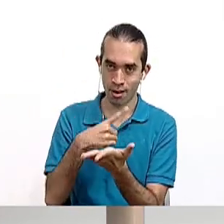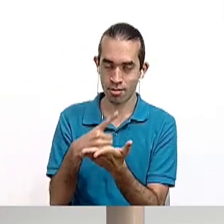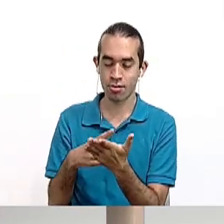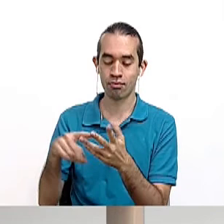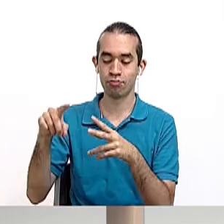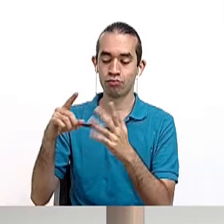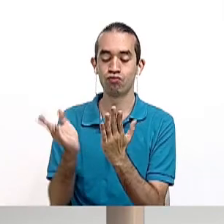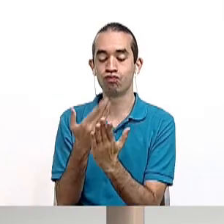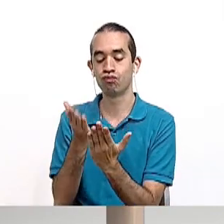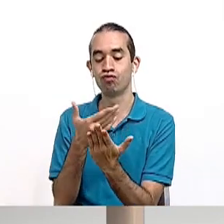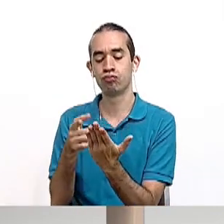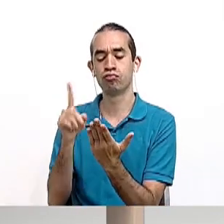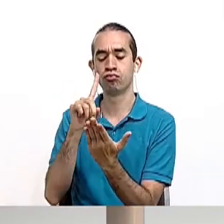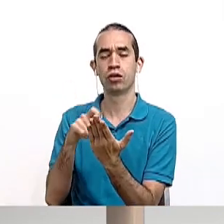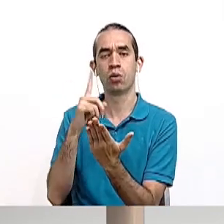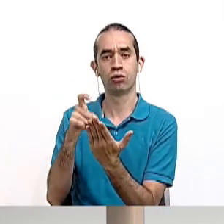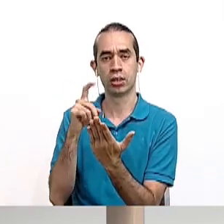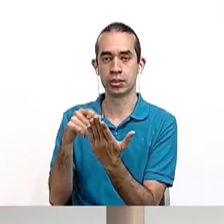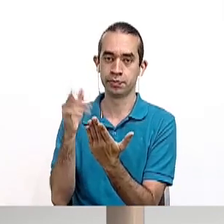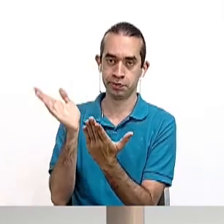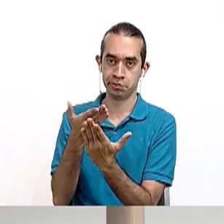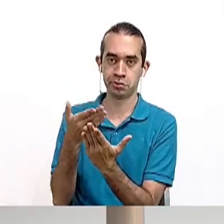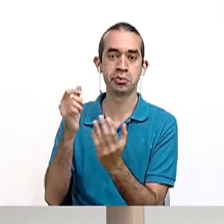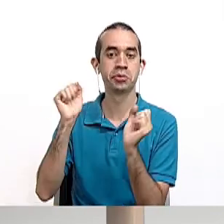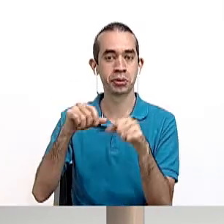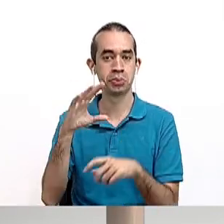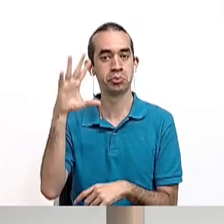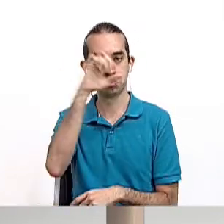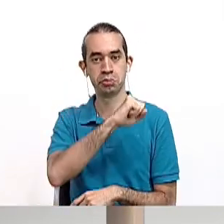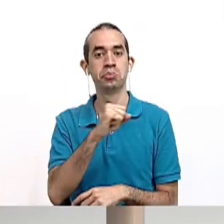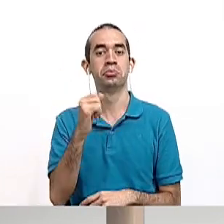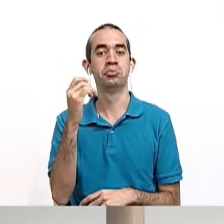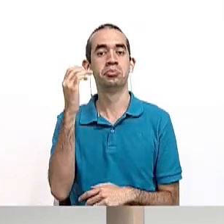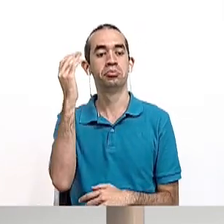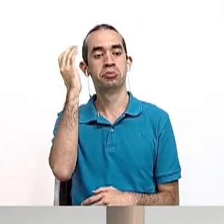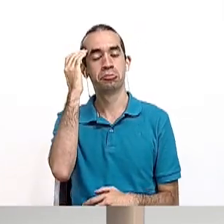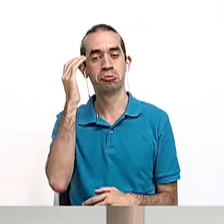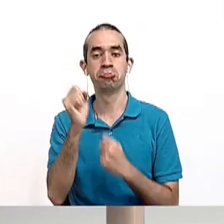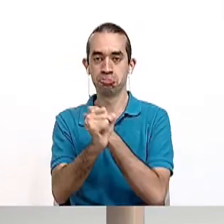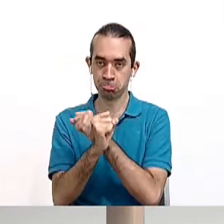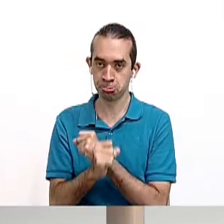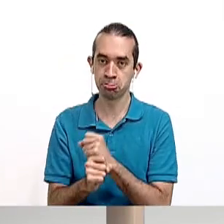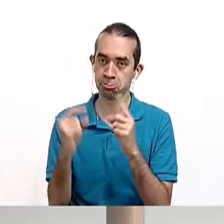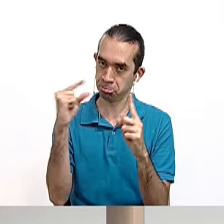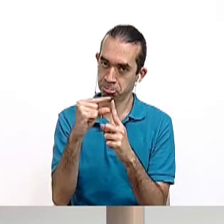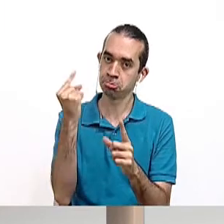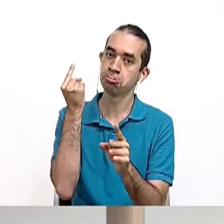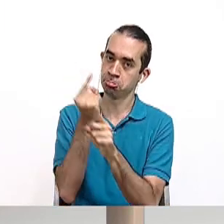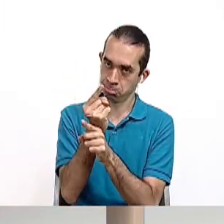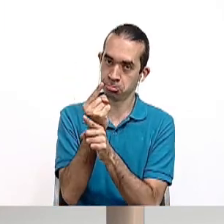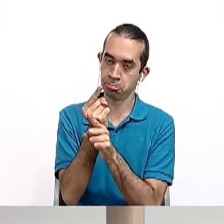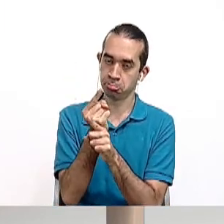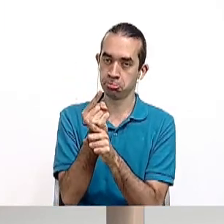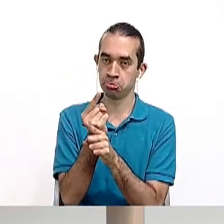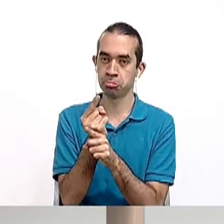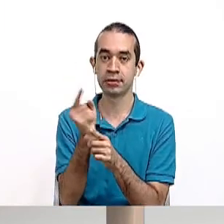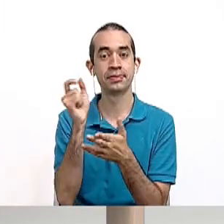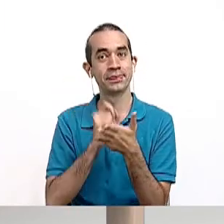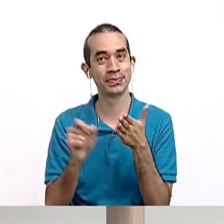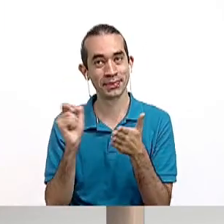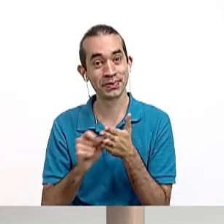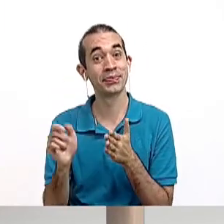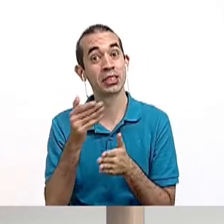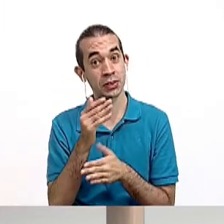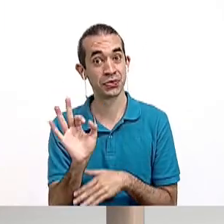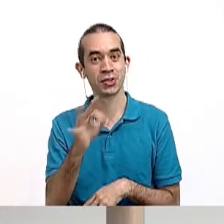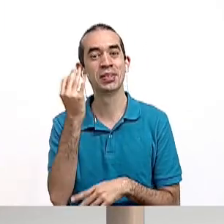consultas. Sí, de esta manera podrán verificar si están utilizando el término apropiado, lo están escribiendo de la